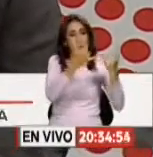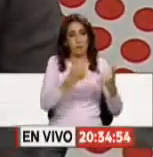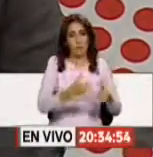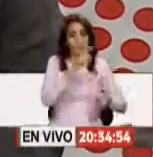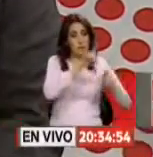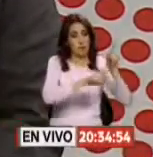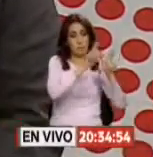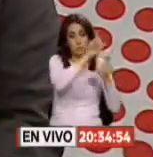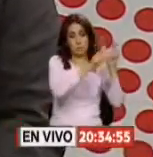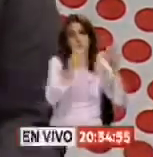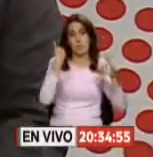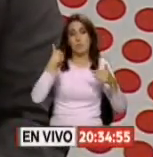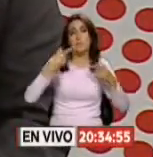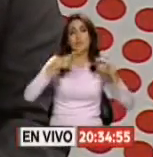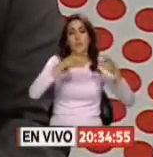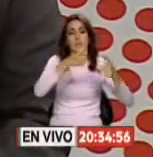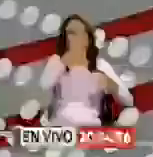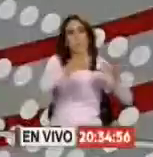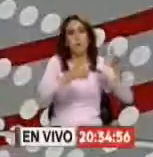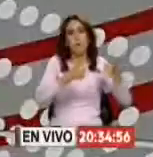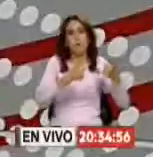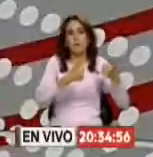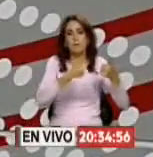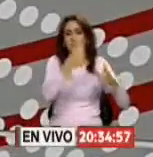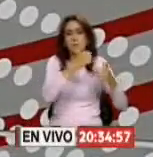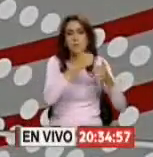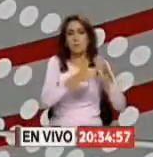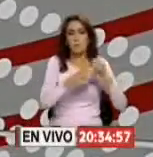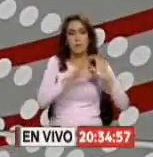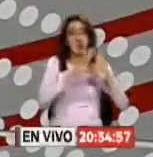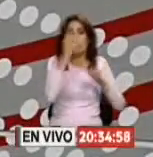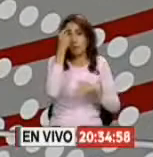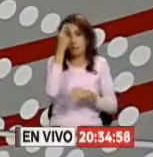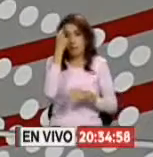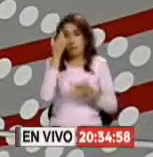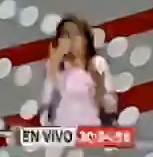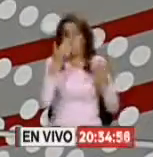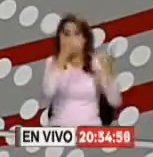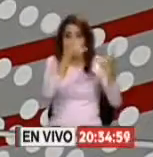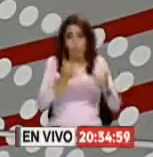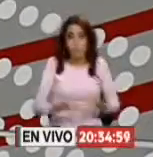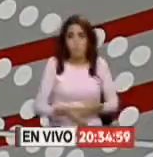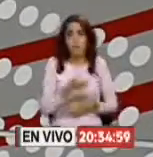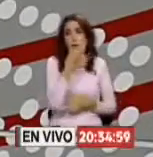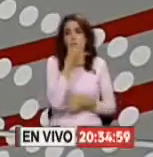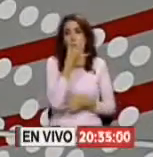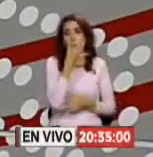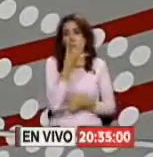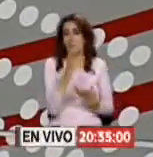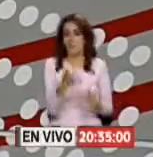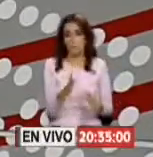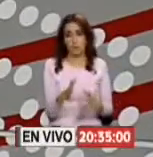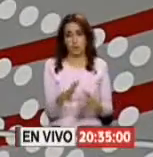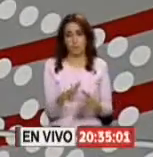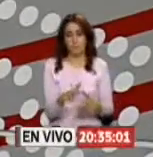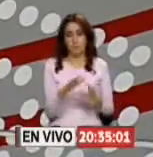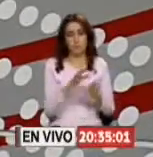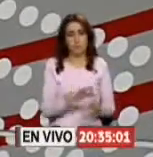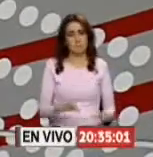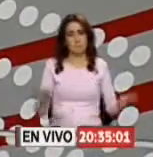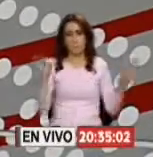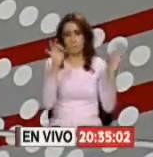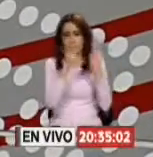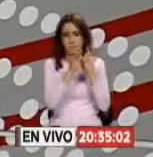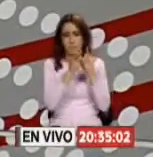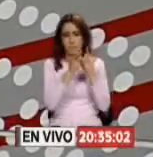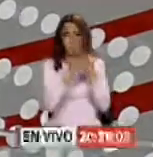varios pacientes que padecen de cáncer? Entendemos que no tienen acceso inmediato a medicamento que es fundamental e importante